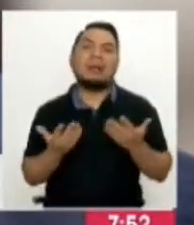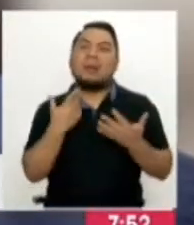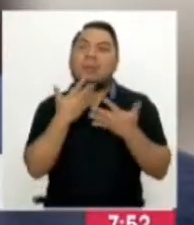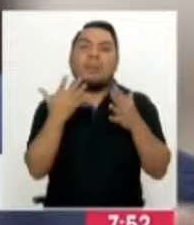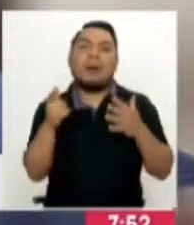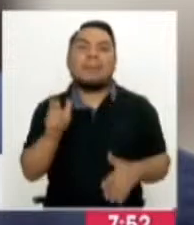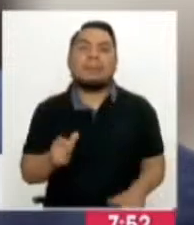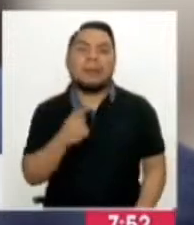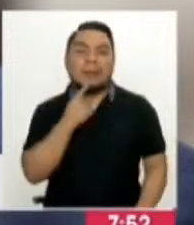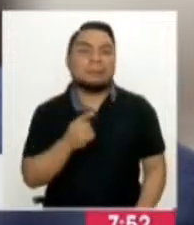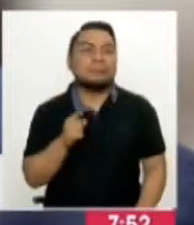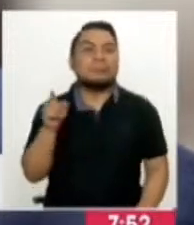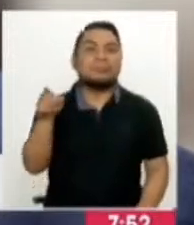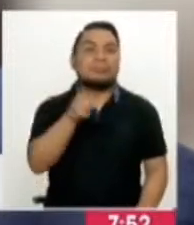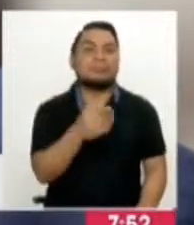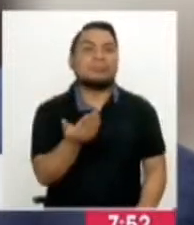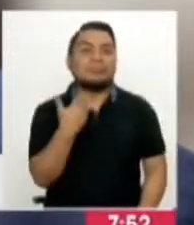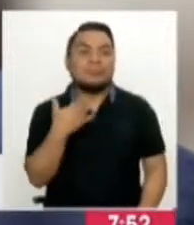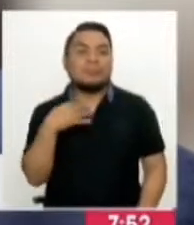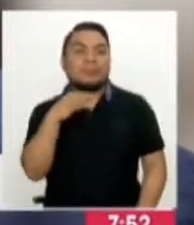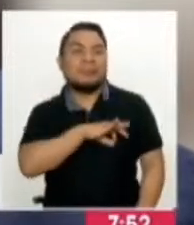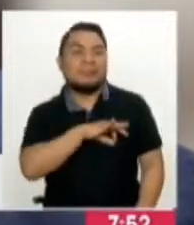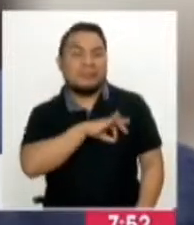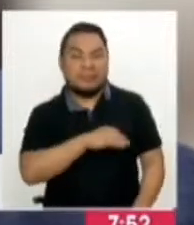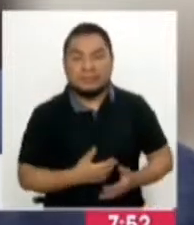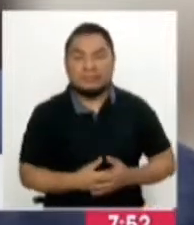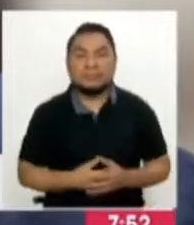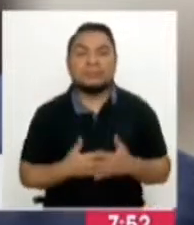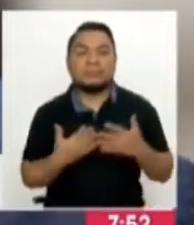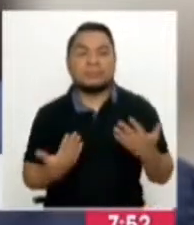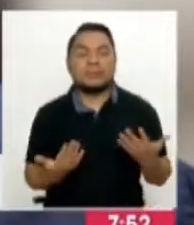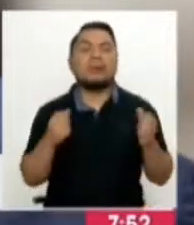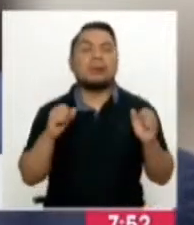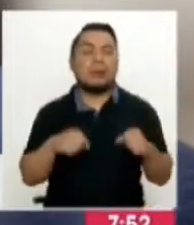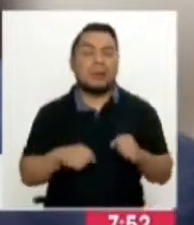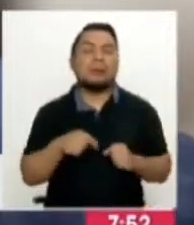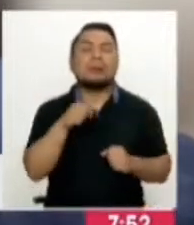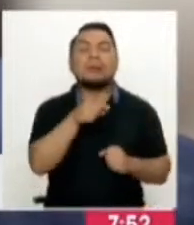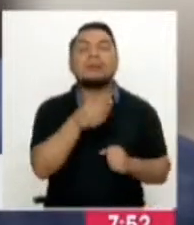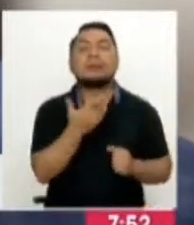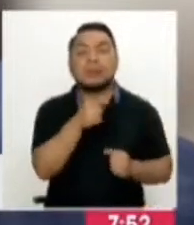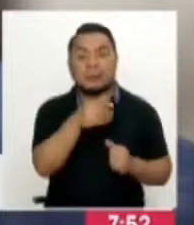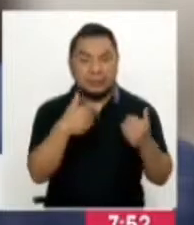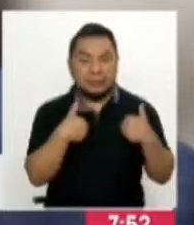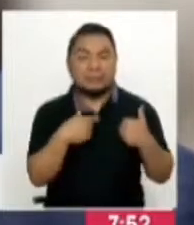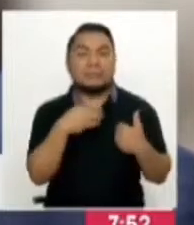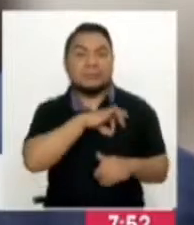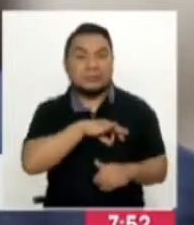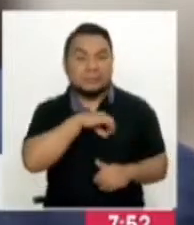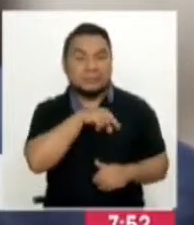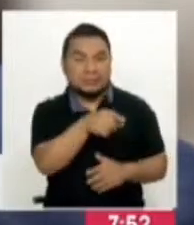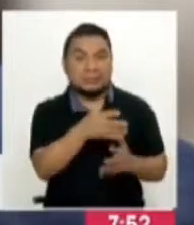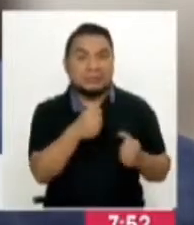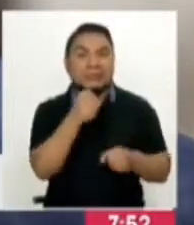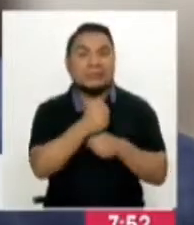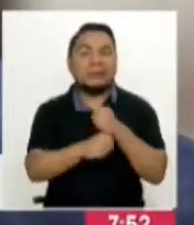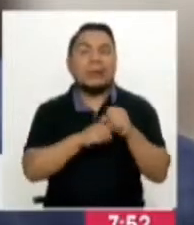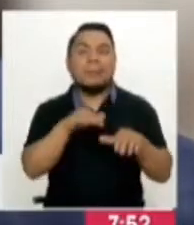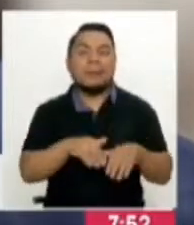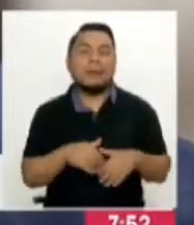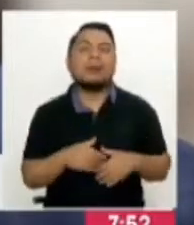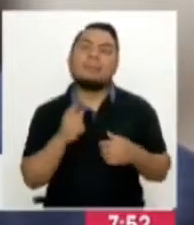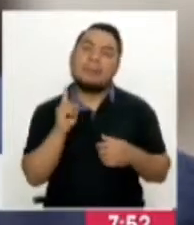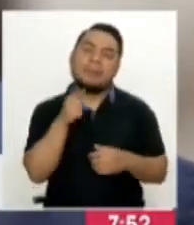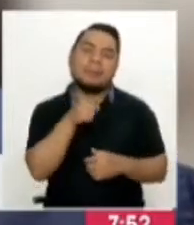delatar a sus cómplices a cambio de un beneficio. Entonces, obviamente, tiene interés. Por eso es que se tiene